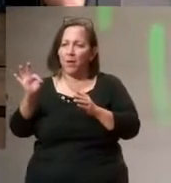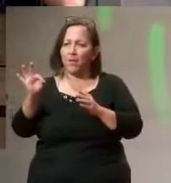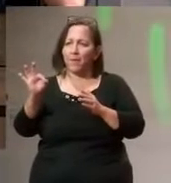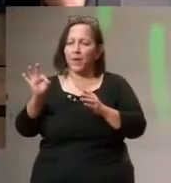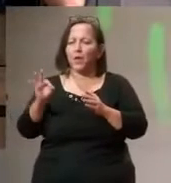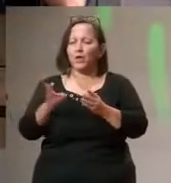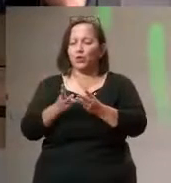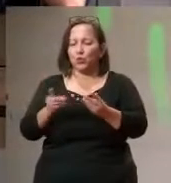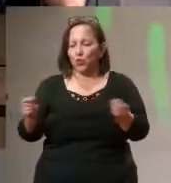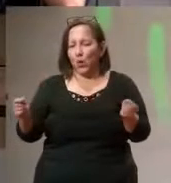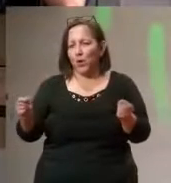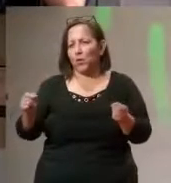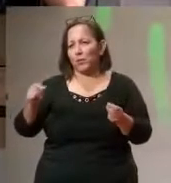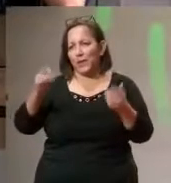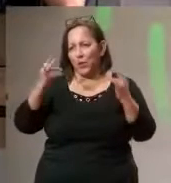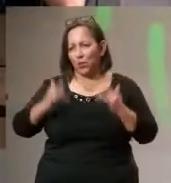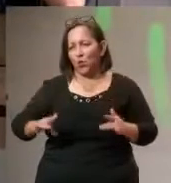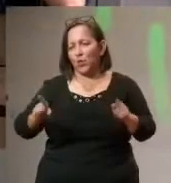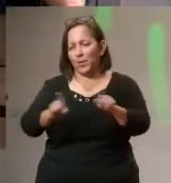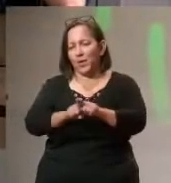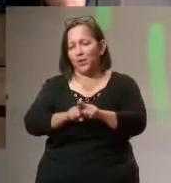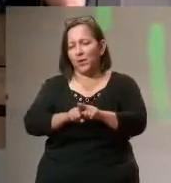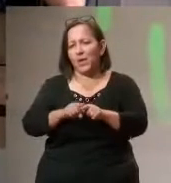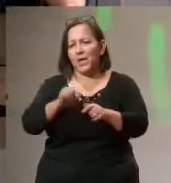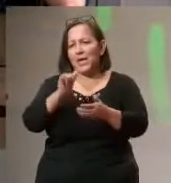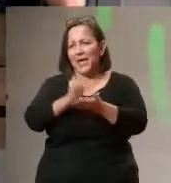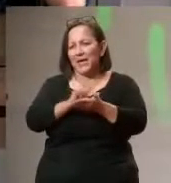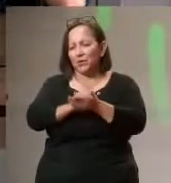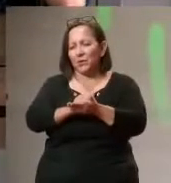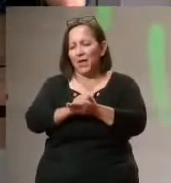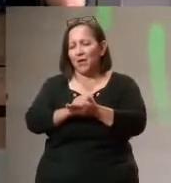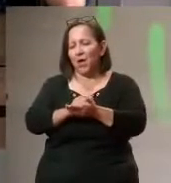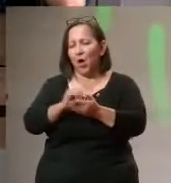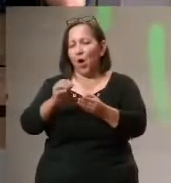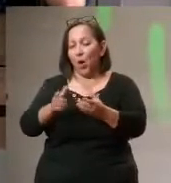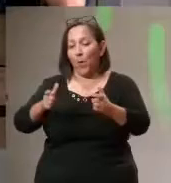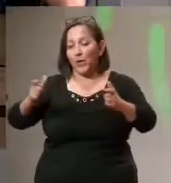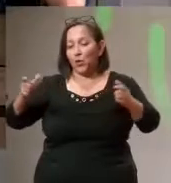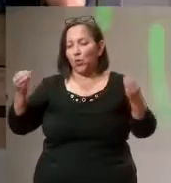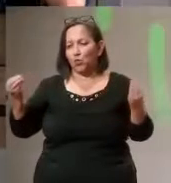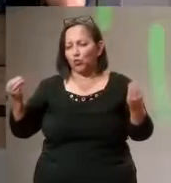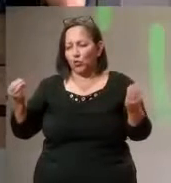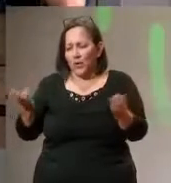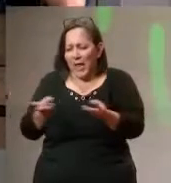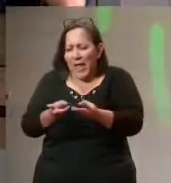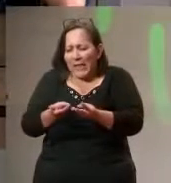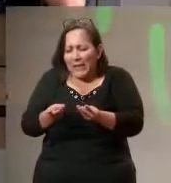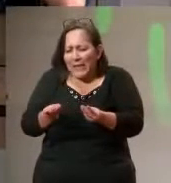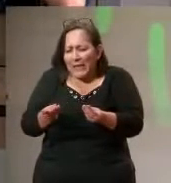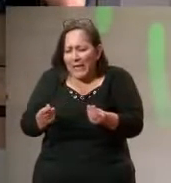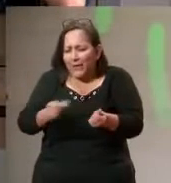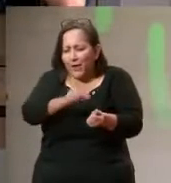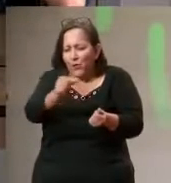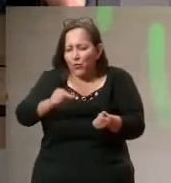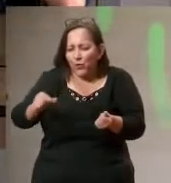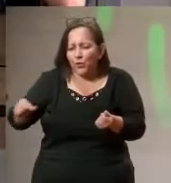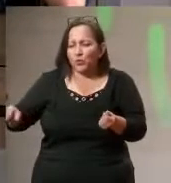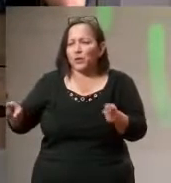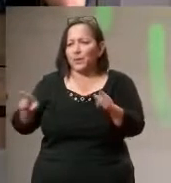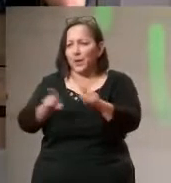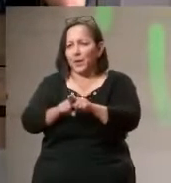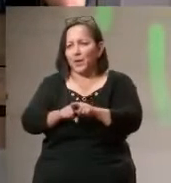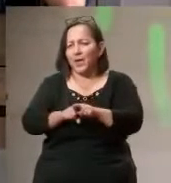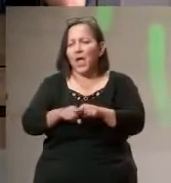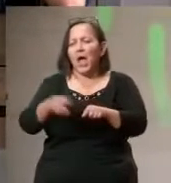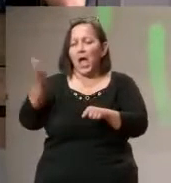suelo desnudo. Eso está aumentando muchísimo la sedimentación de los ríos. En algún momento estuvimos haciendo un estudio que no hemos publicado sobre la salud